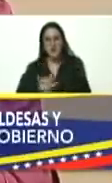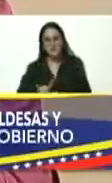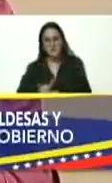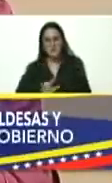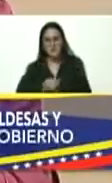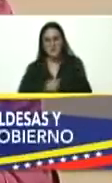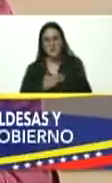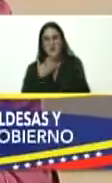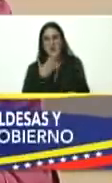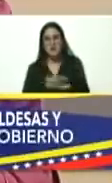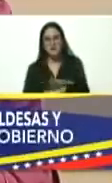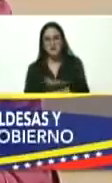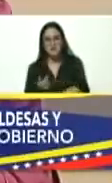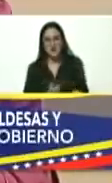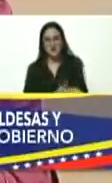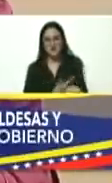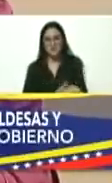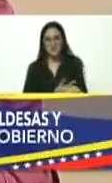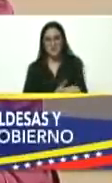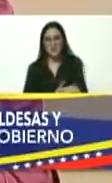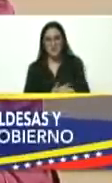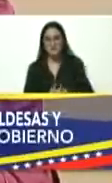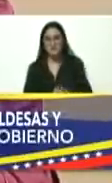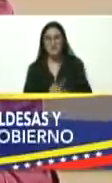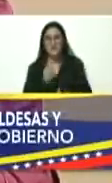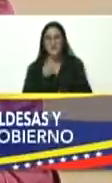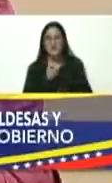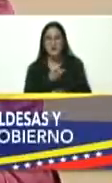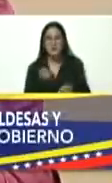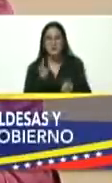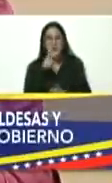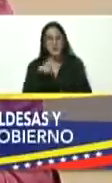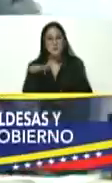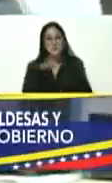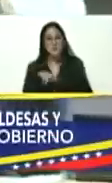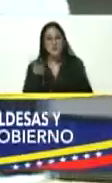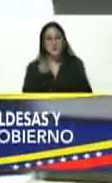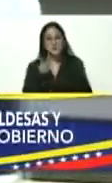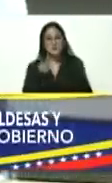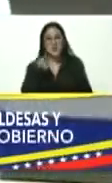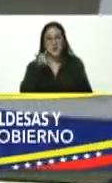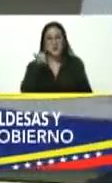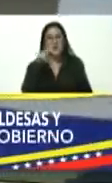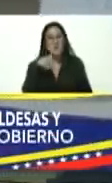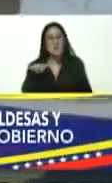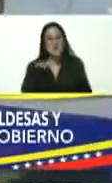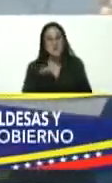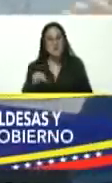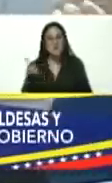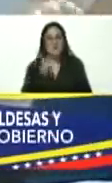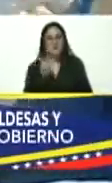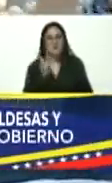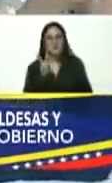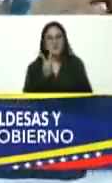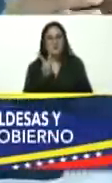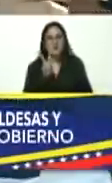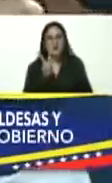gracias hermanos digámosles al pueblo de venezuela y lo del pueblo de venezuela